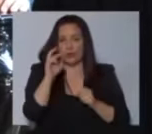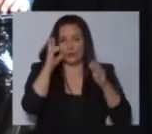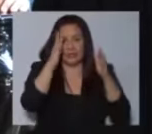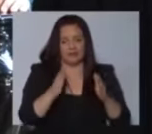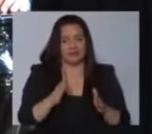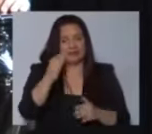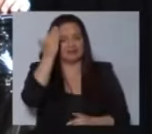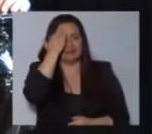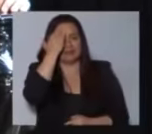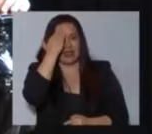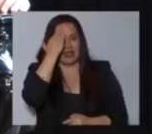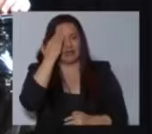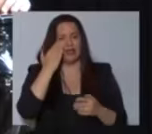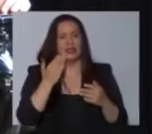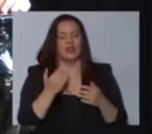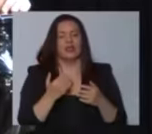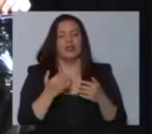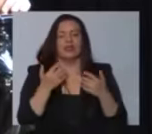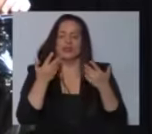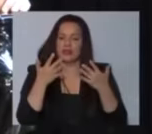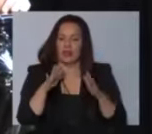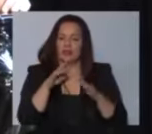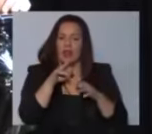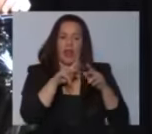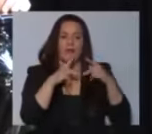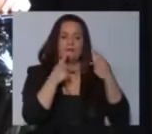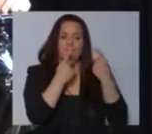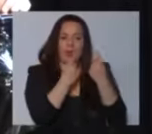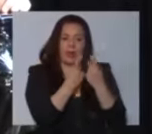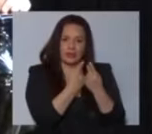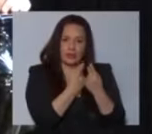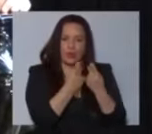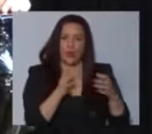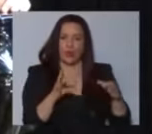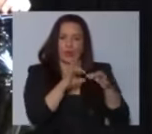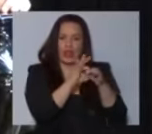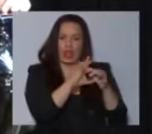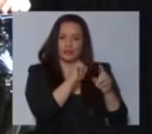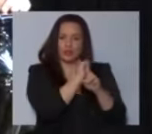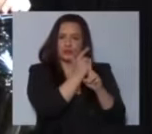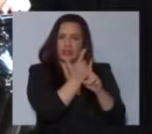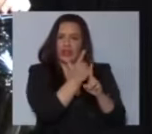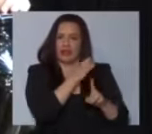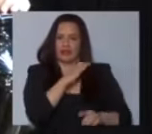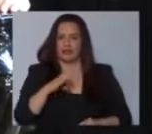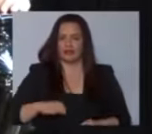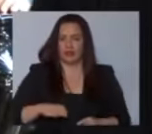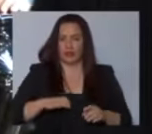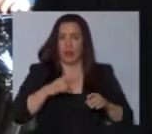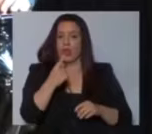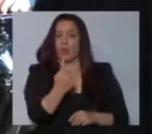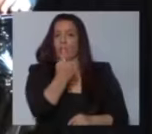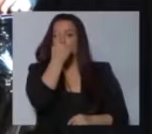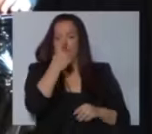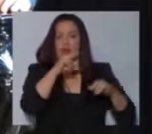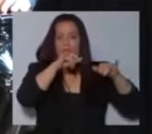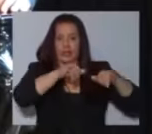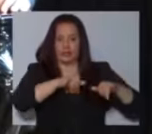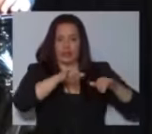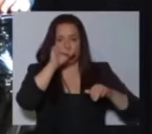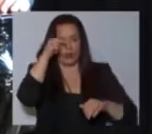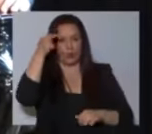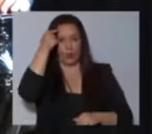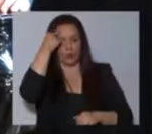saben, ha sido el Partido Unidad Social Cristiana el único que, estando en el gobierno